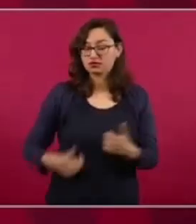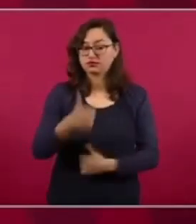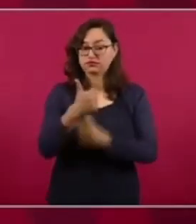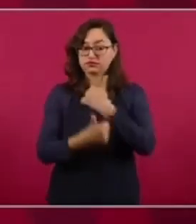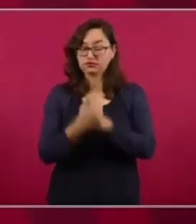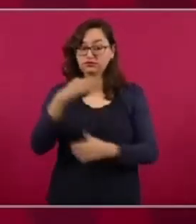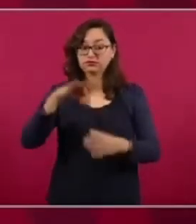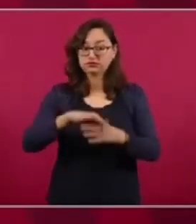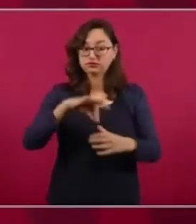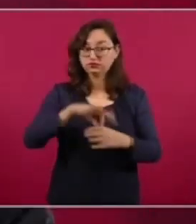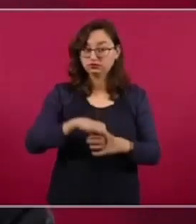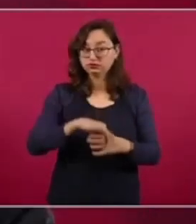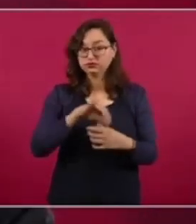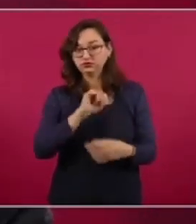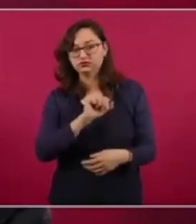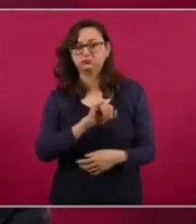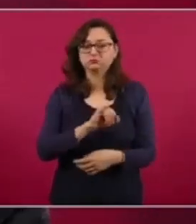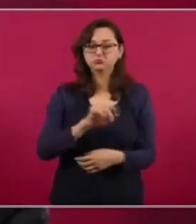Sí, no.